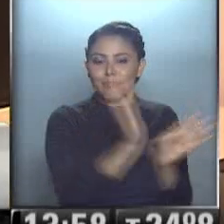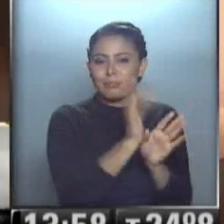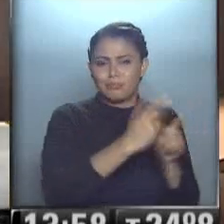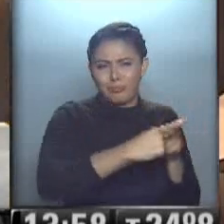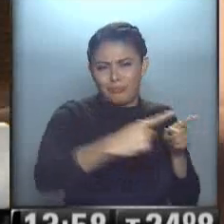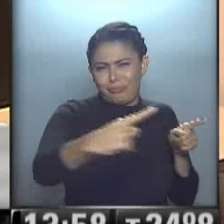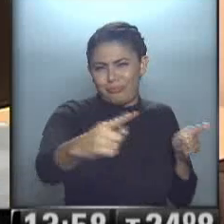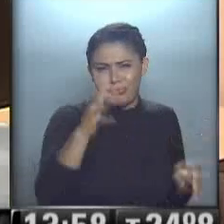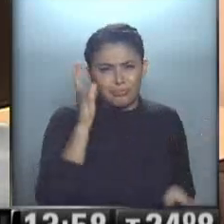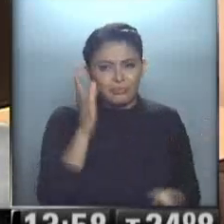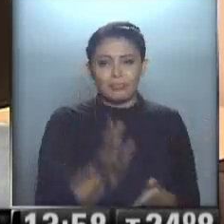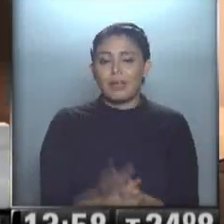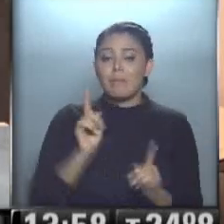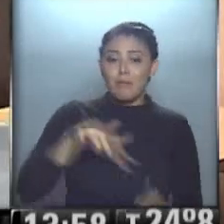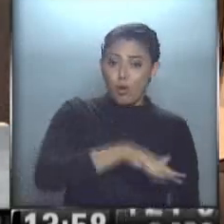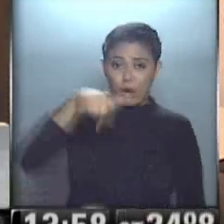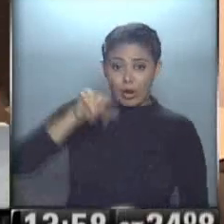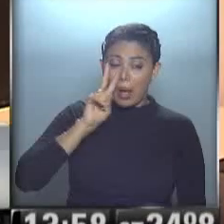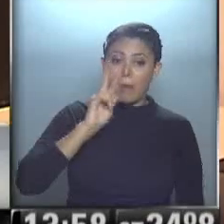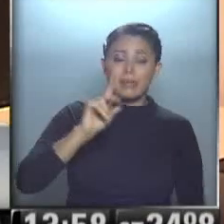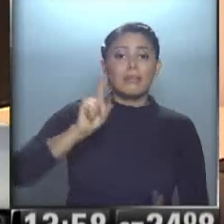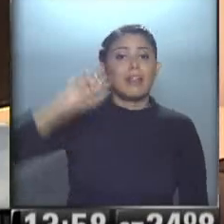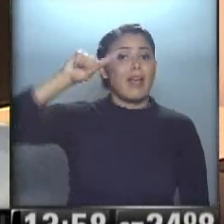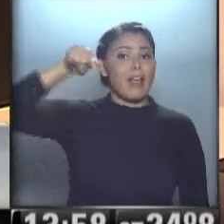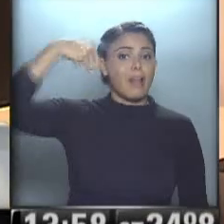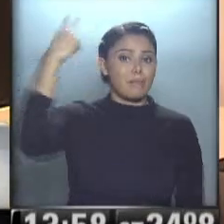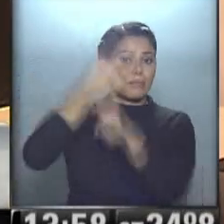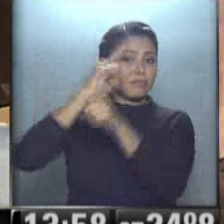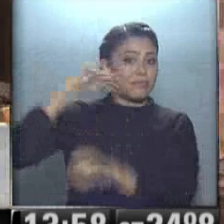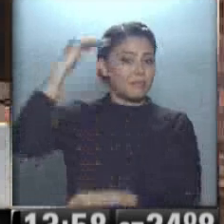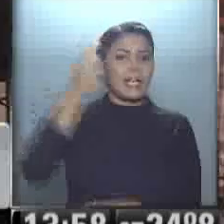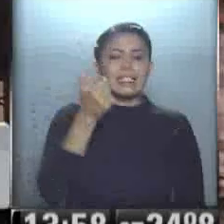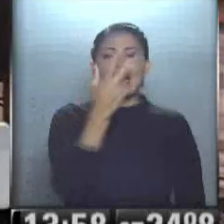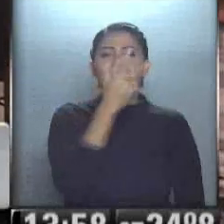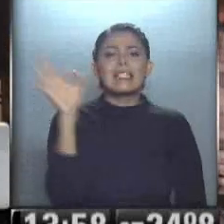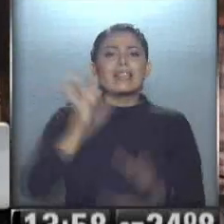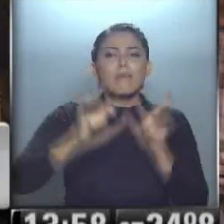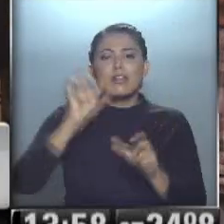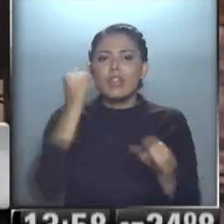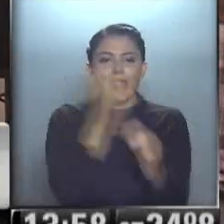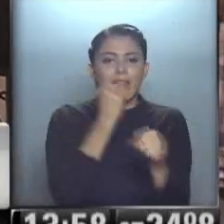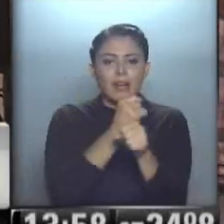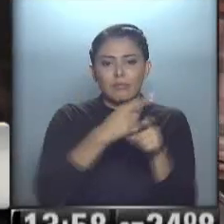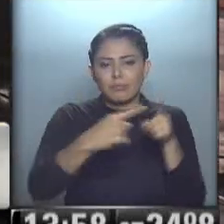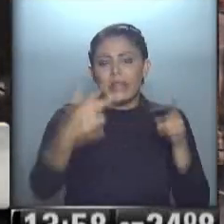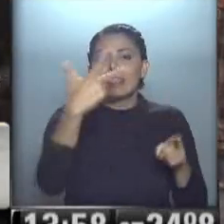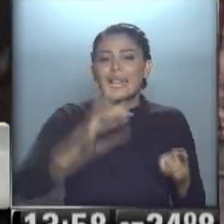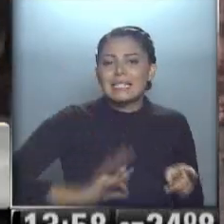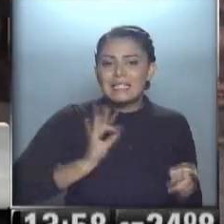A full, en este lugar que ustedes ven acá y el piso de arriba, éramos casi 300 personas trabajando durante